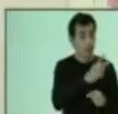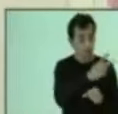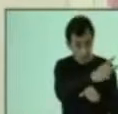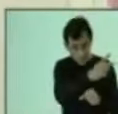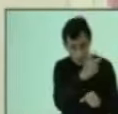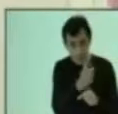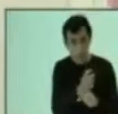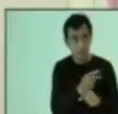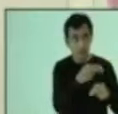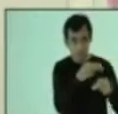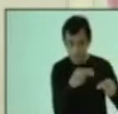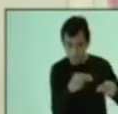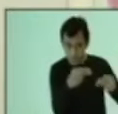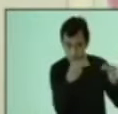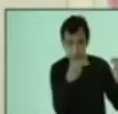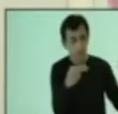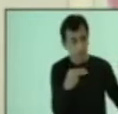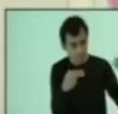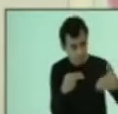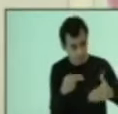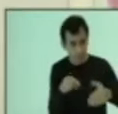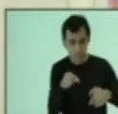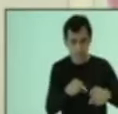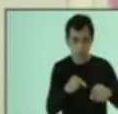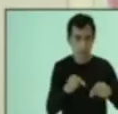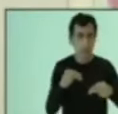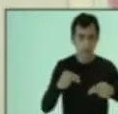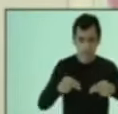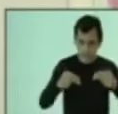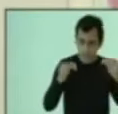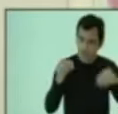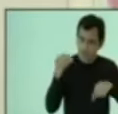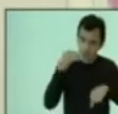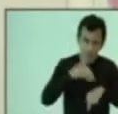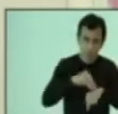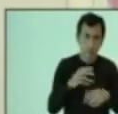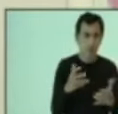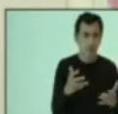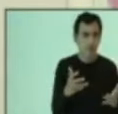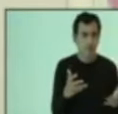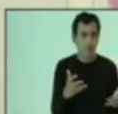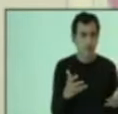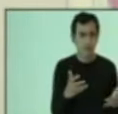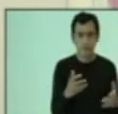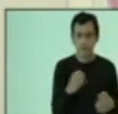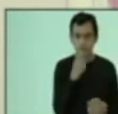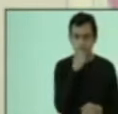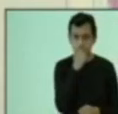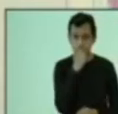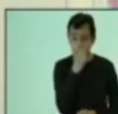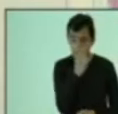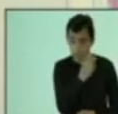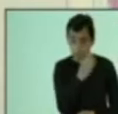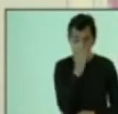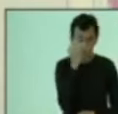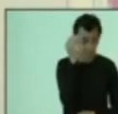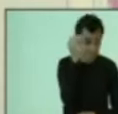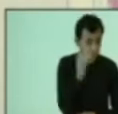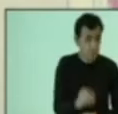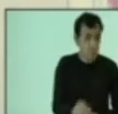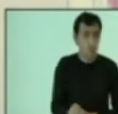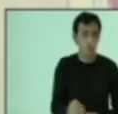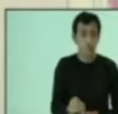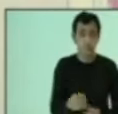privada precisamente a invertir en nuestro municipio, pero también tenemos la obligación de mejorar las